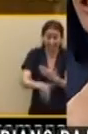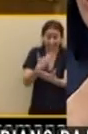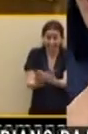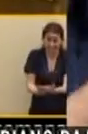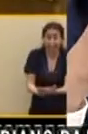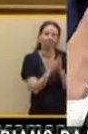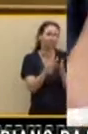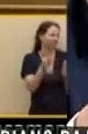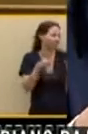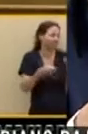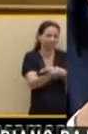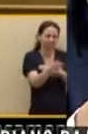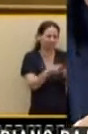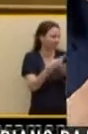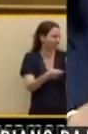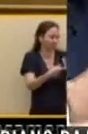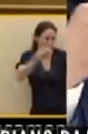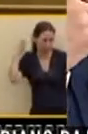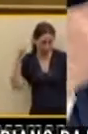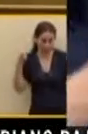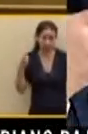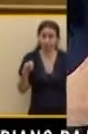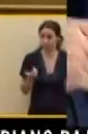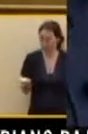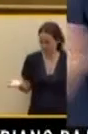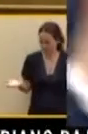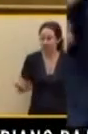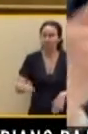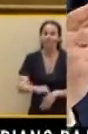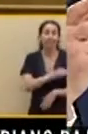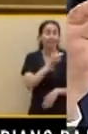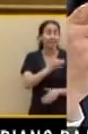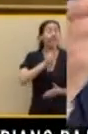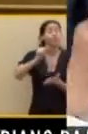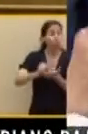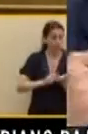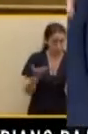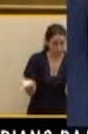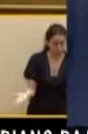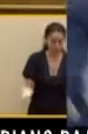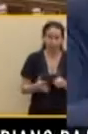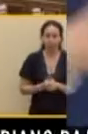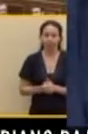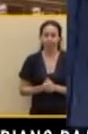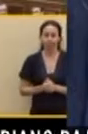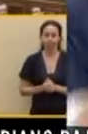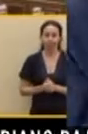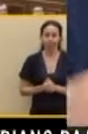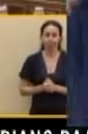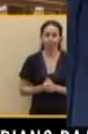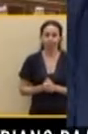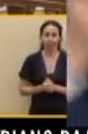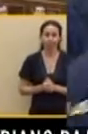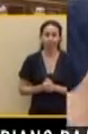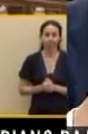326 y pueden no tener hablarías fruta dice gobernamos nosotros con todos los demás con todos los demás es con el sinn fein con los nacionalistas escoceses